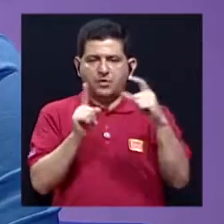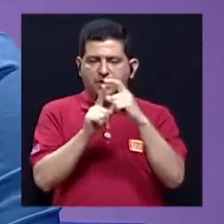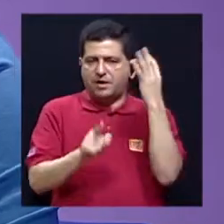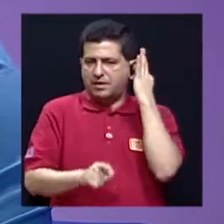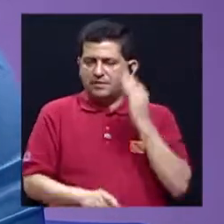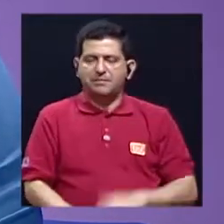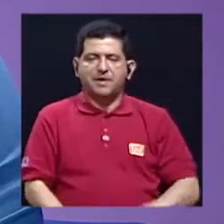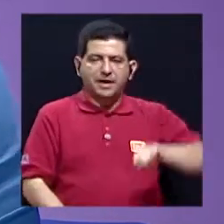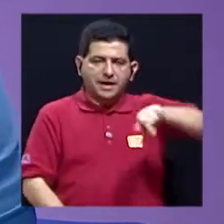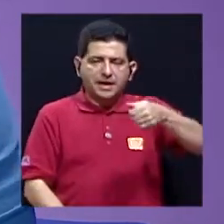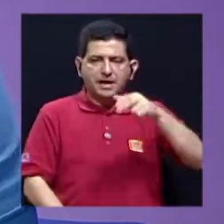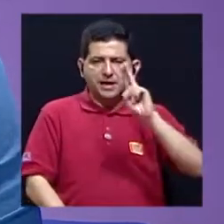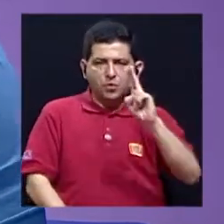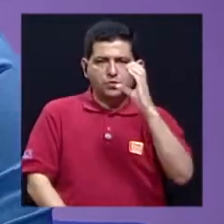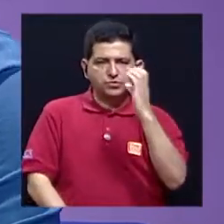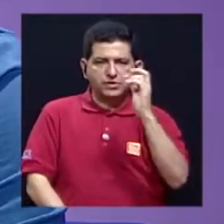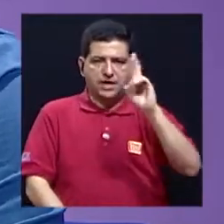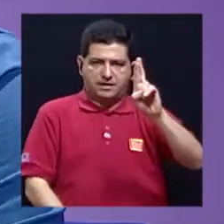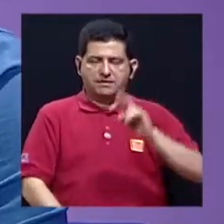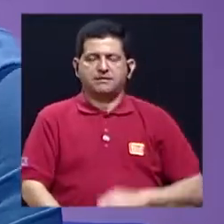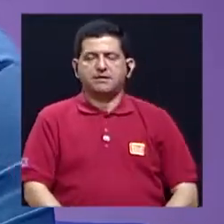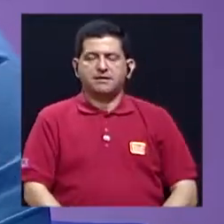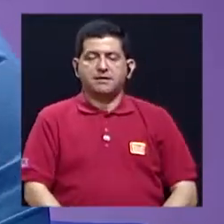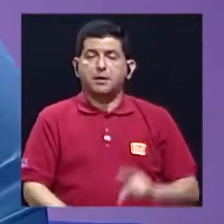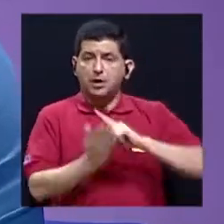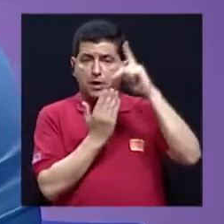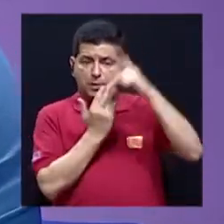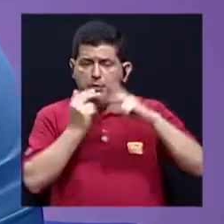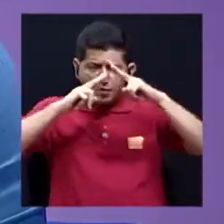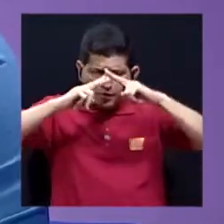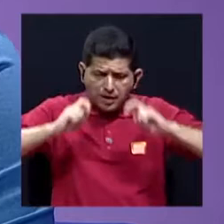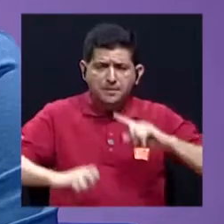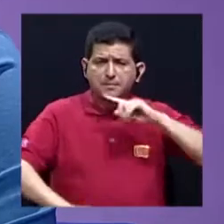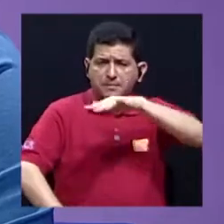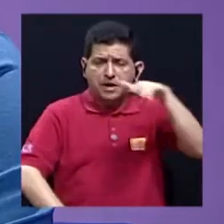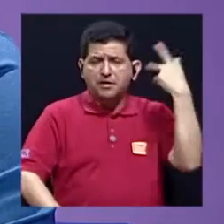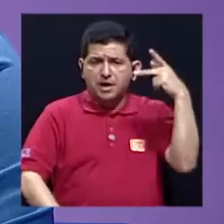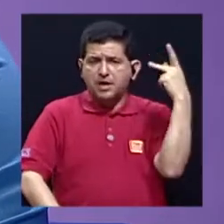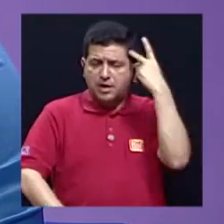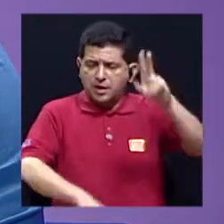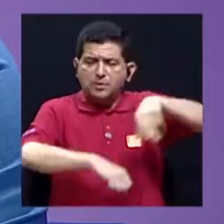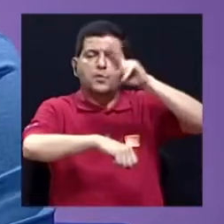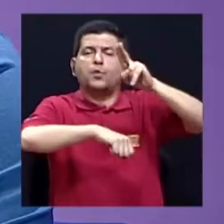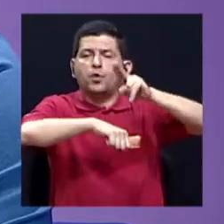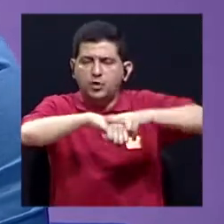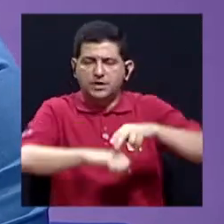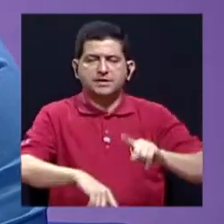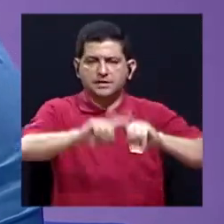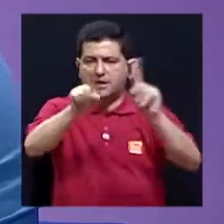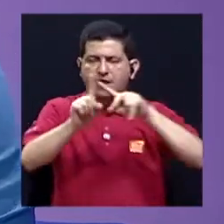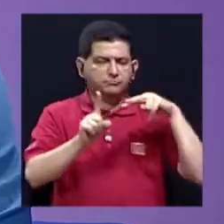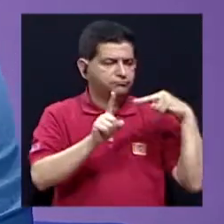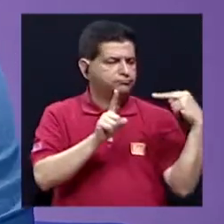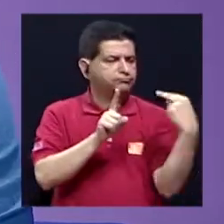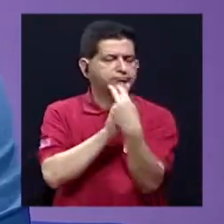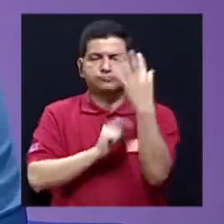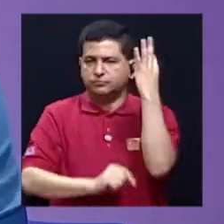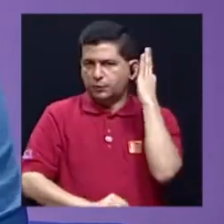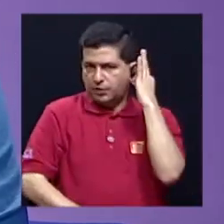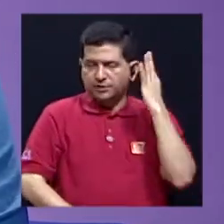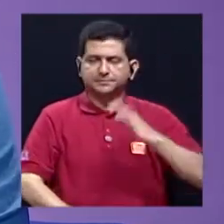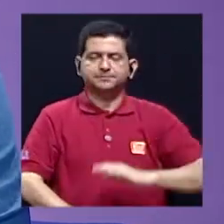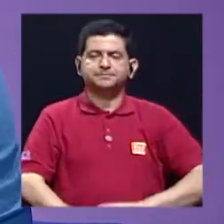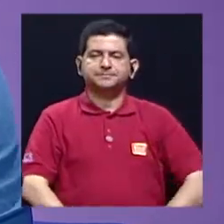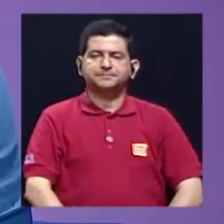del Canal de la Universidad de Costa Rica. Es un programa de análisis de la realidad política nacional desde diversas miradas